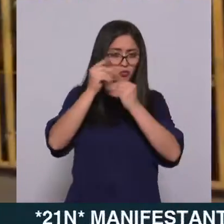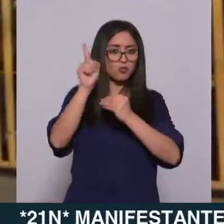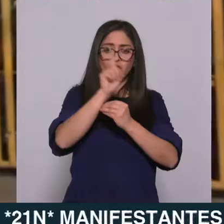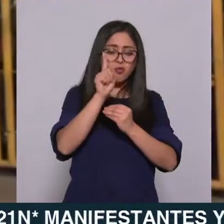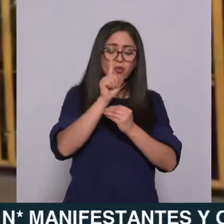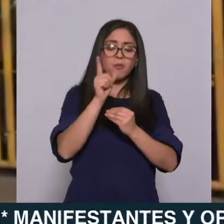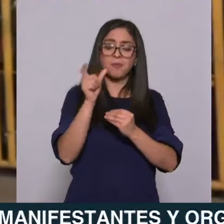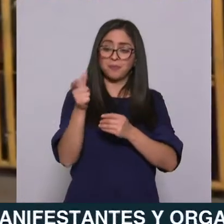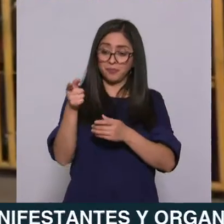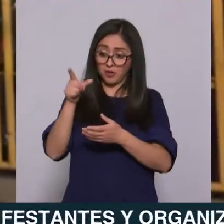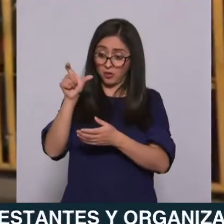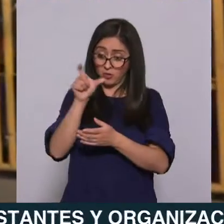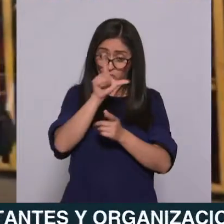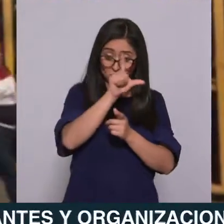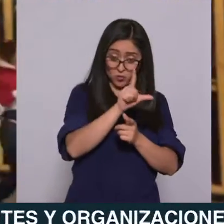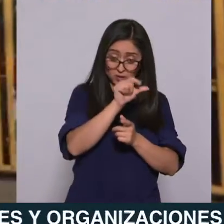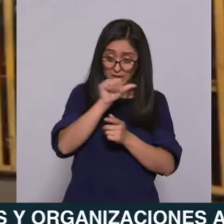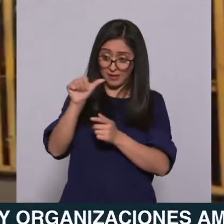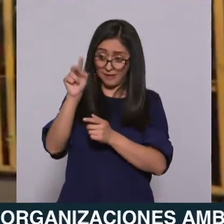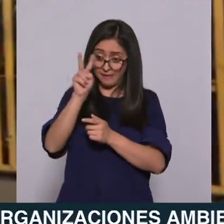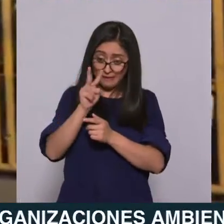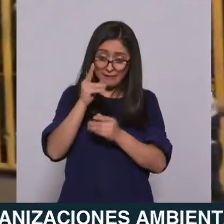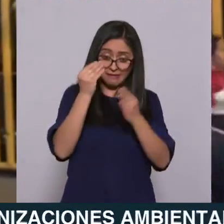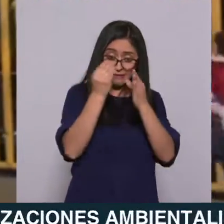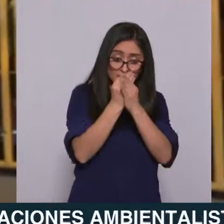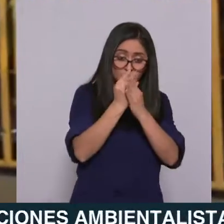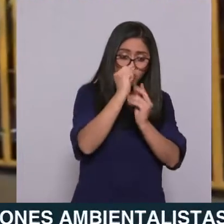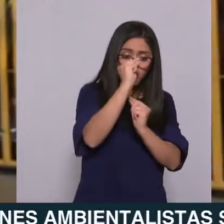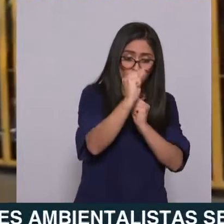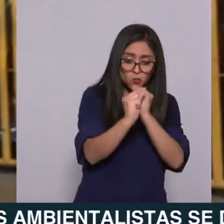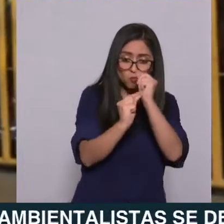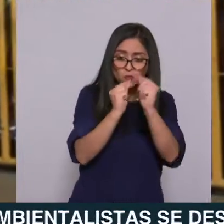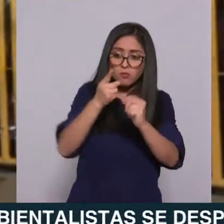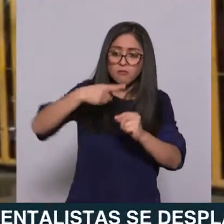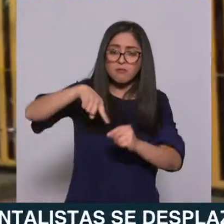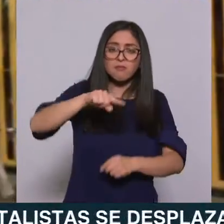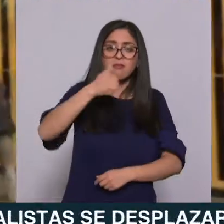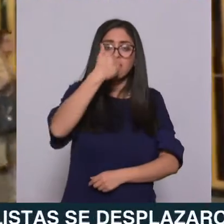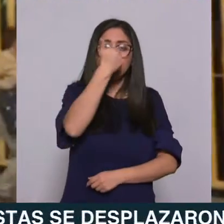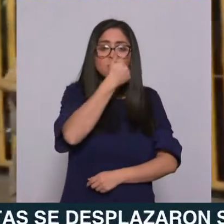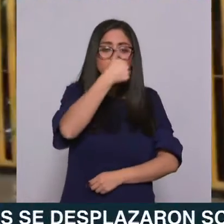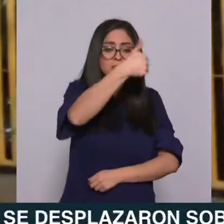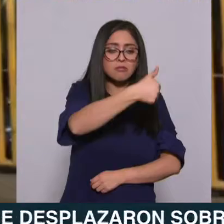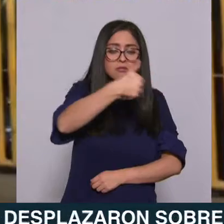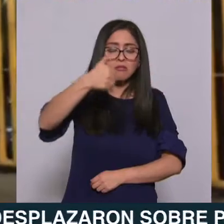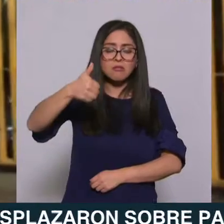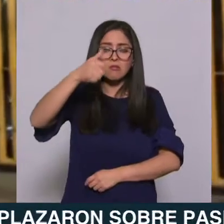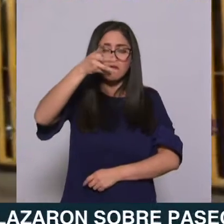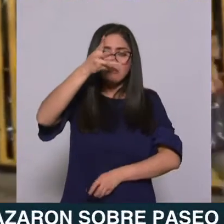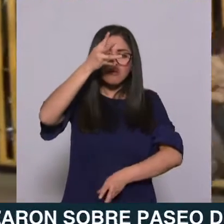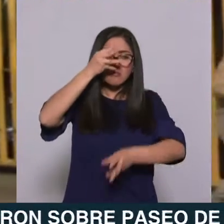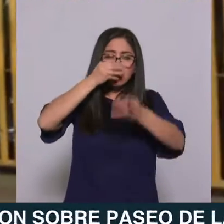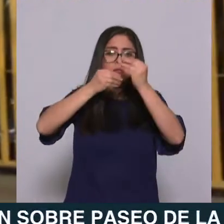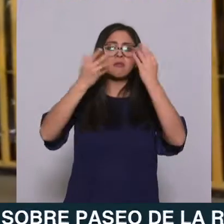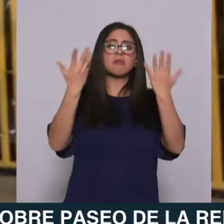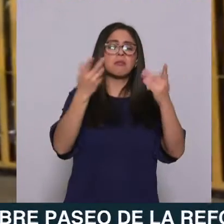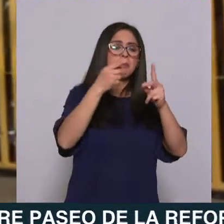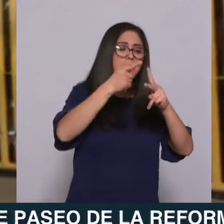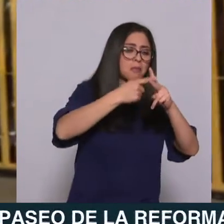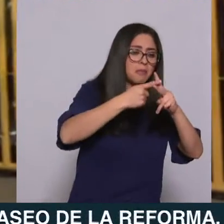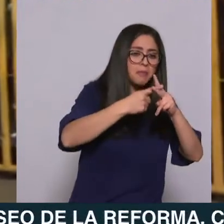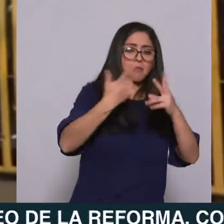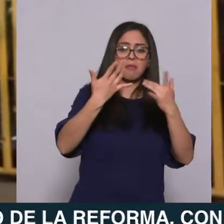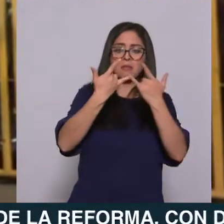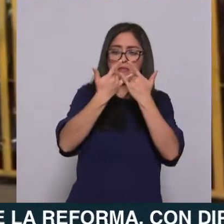de aprendizaje. El aprendizaje de todas las materias que llevan en el bachillerato, matemáticas, historia,